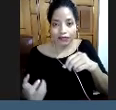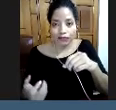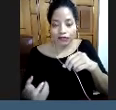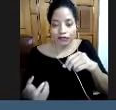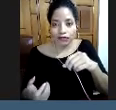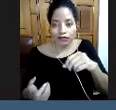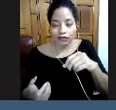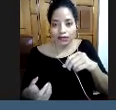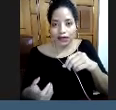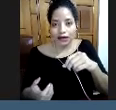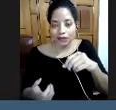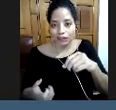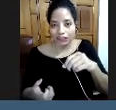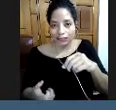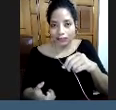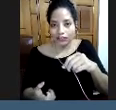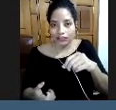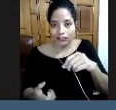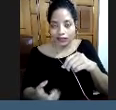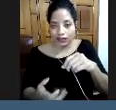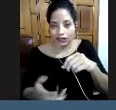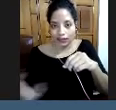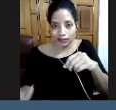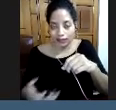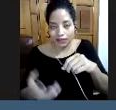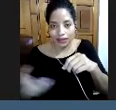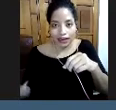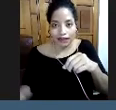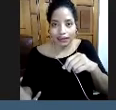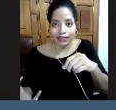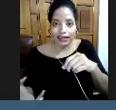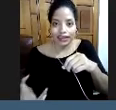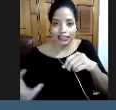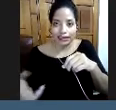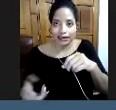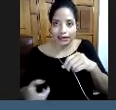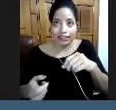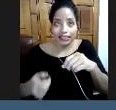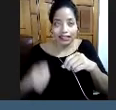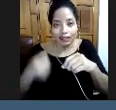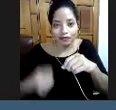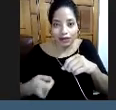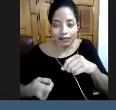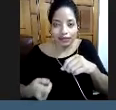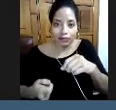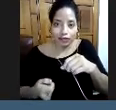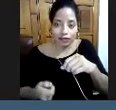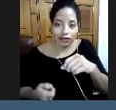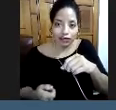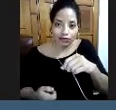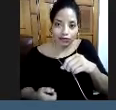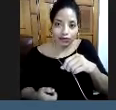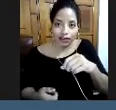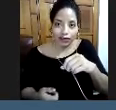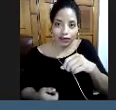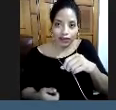se hablaba mucho también sobre el tema de la improvisación, la falta de esfuerzo, digamos, dentro de